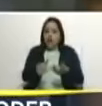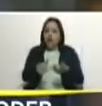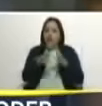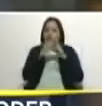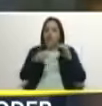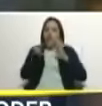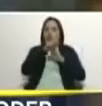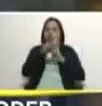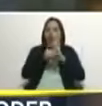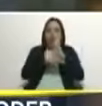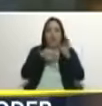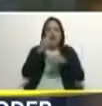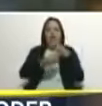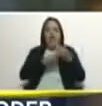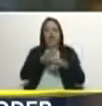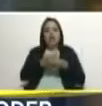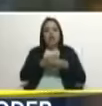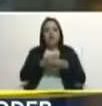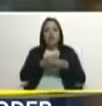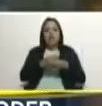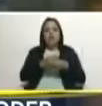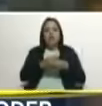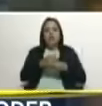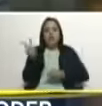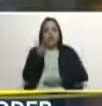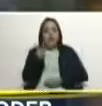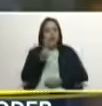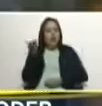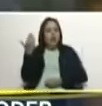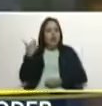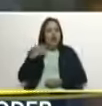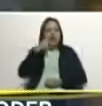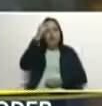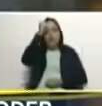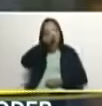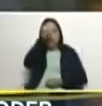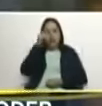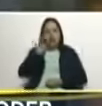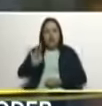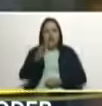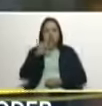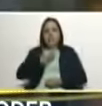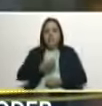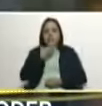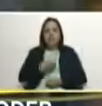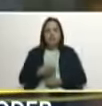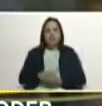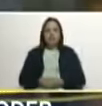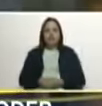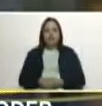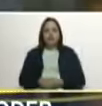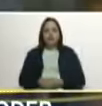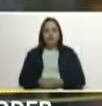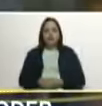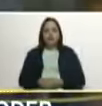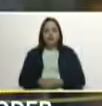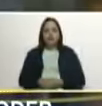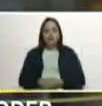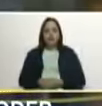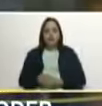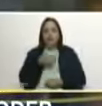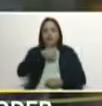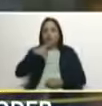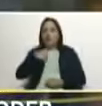el mandato que el pueblo de Venezuela nos dio el pasado domingo 3 de diciembre. Nosotros